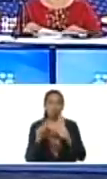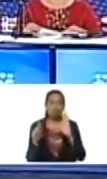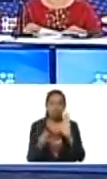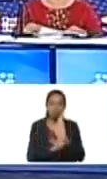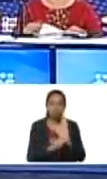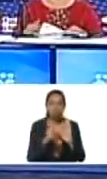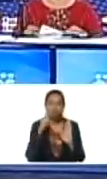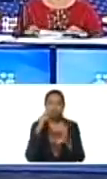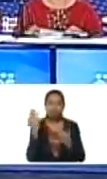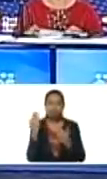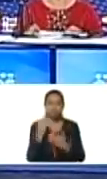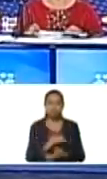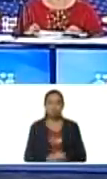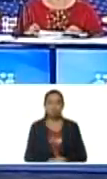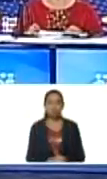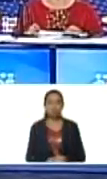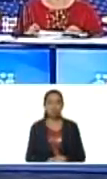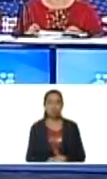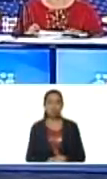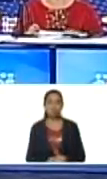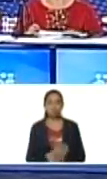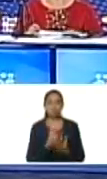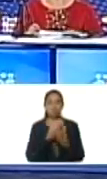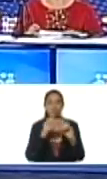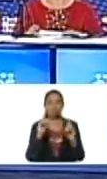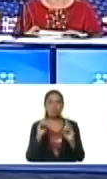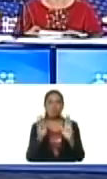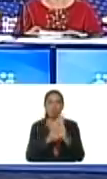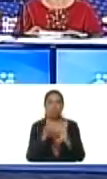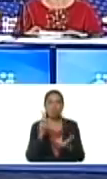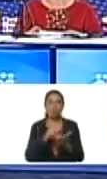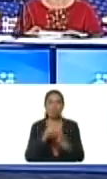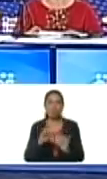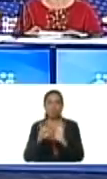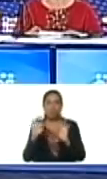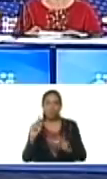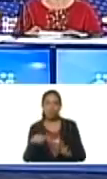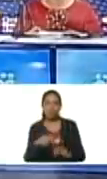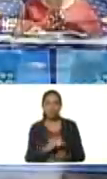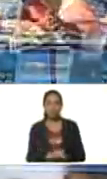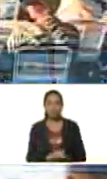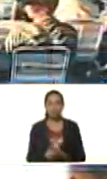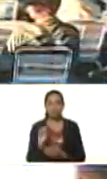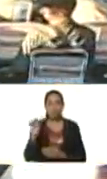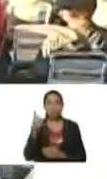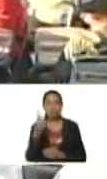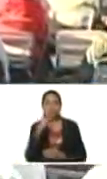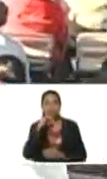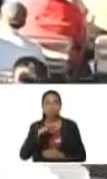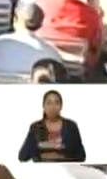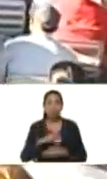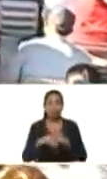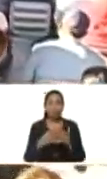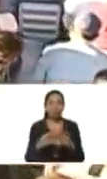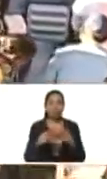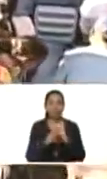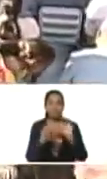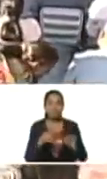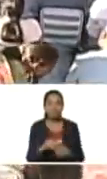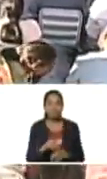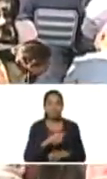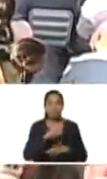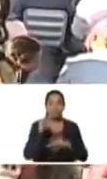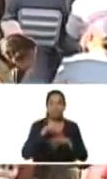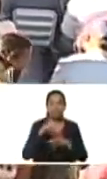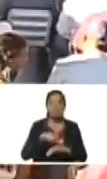constitucional. Aquí está la democracia protagónica y participativa por primera vez en la historia republicana